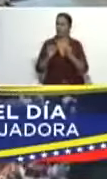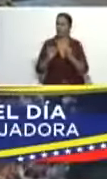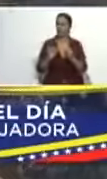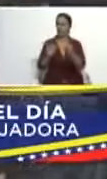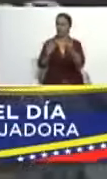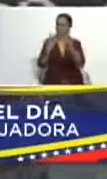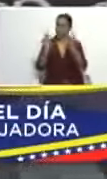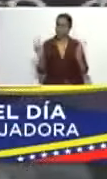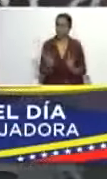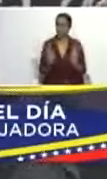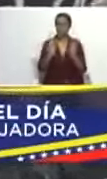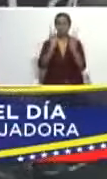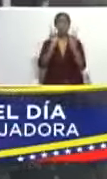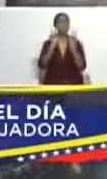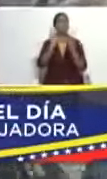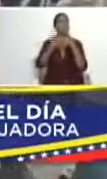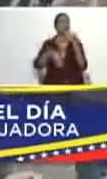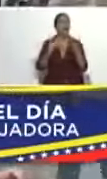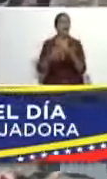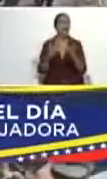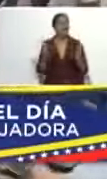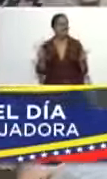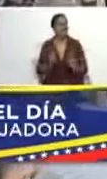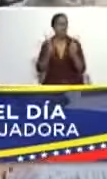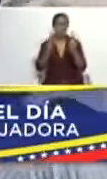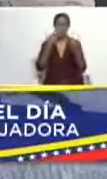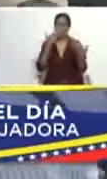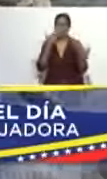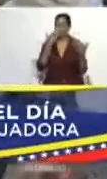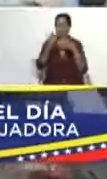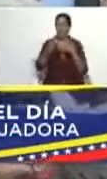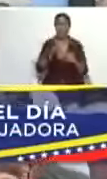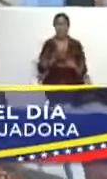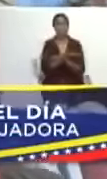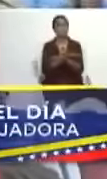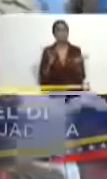camaradas. Hasta la victoria siempre, hermanos, hermanas.